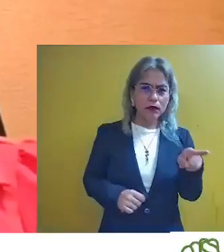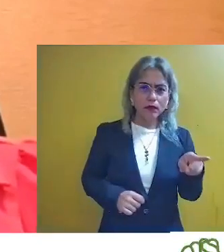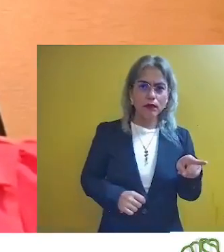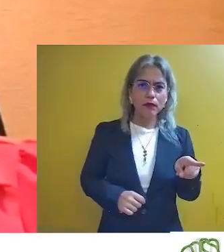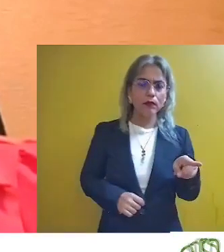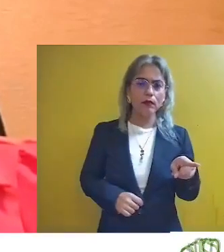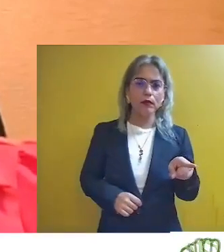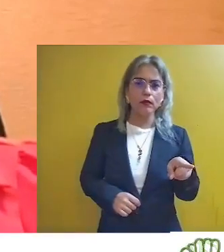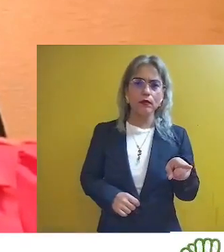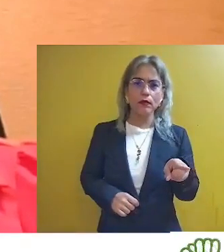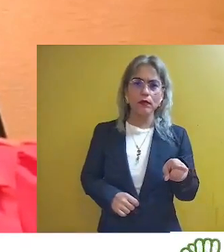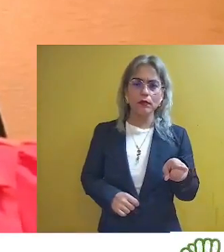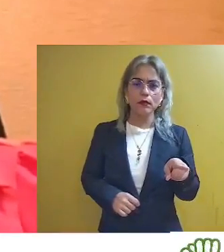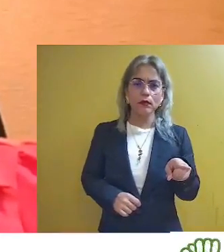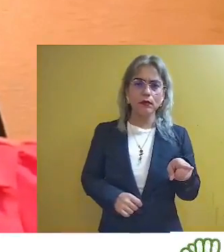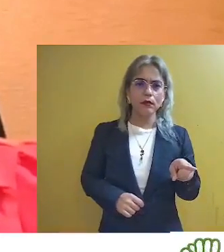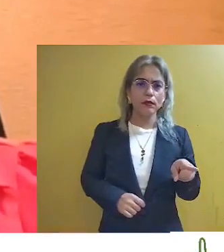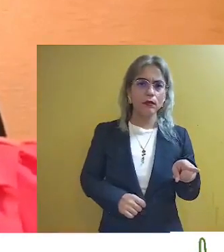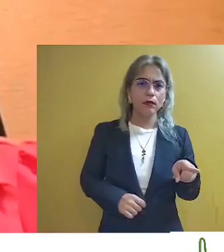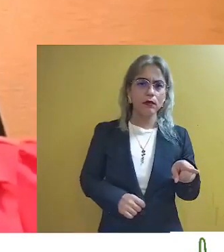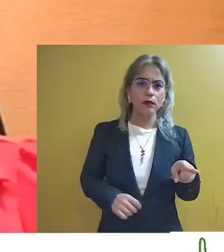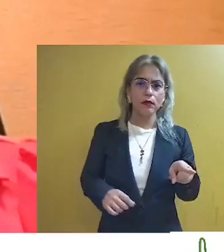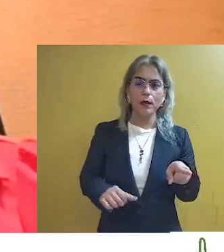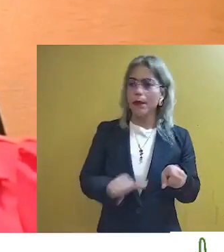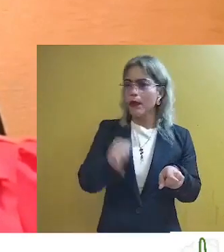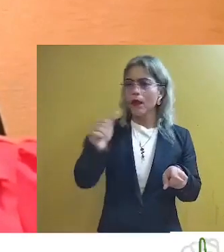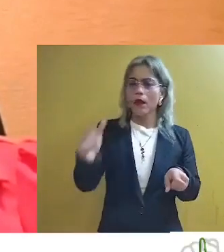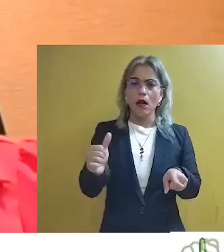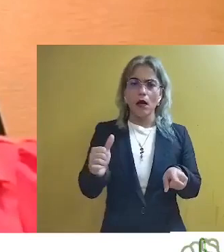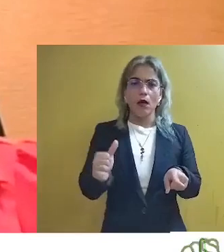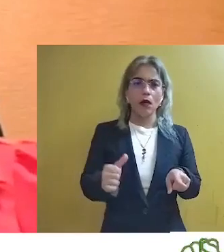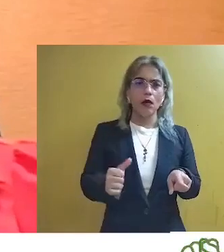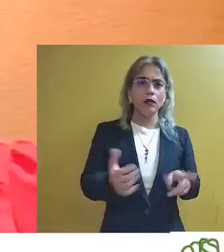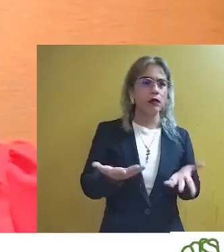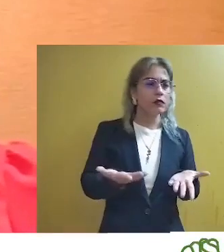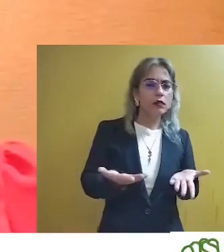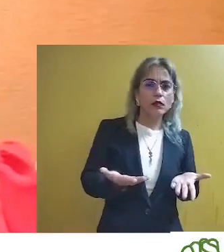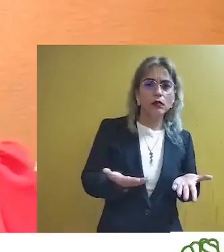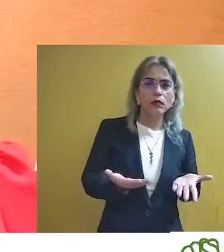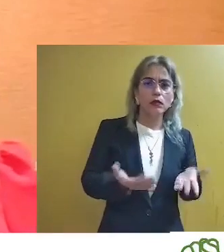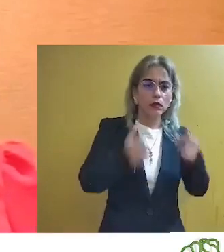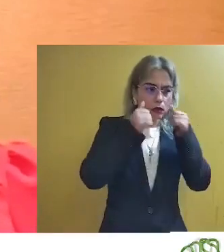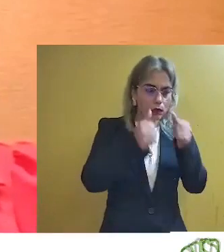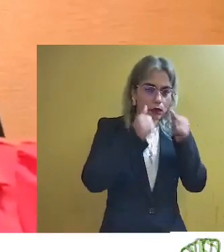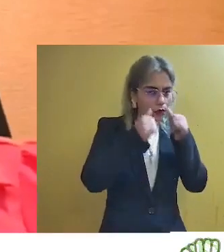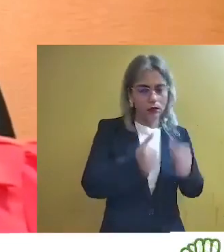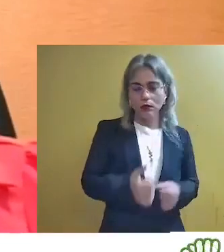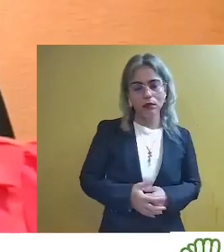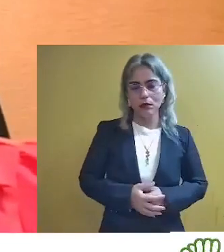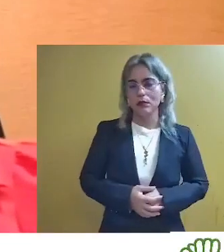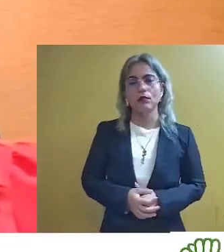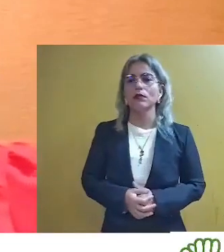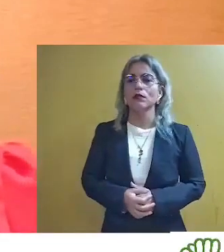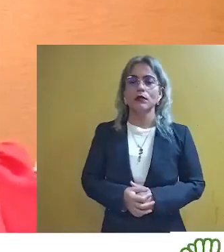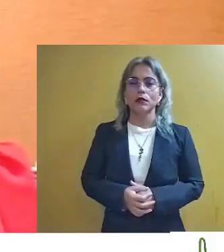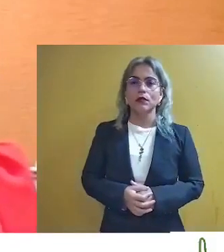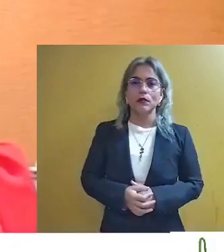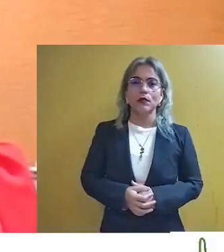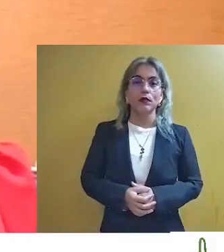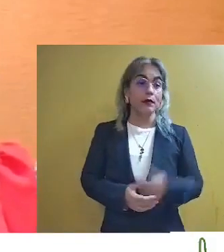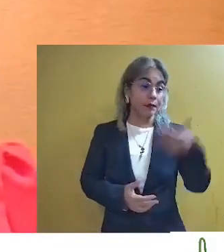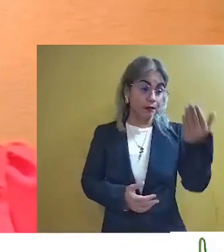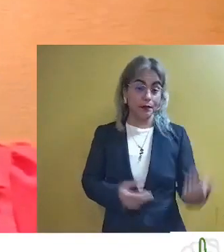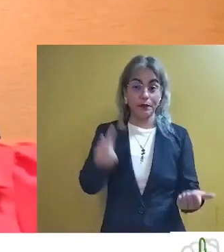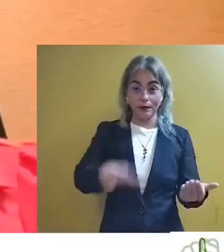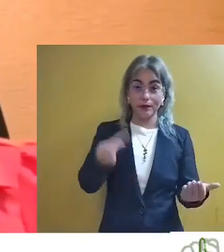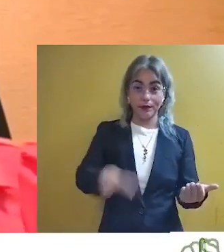un ejercicio fiscal anual. También señala que es indebido otorgar un financiamiento a una persona física